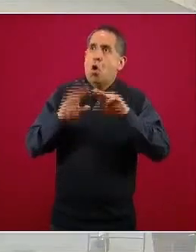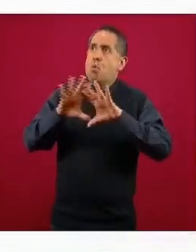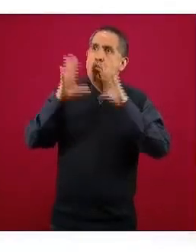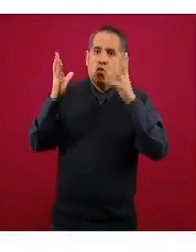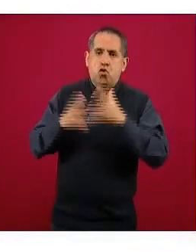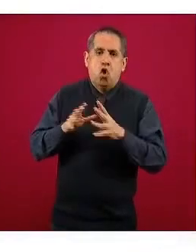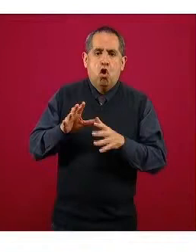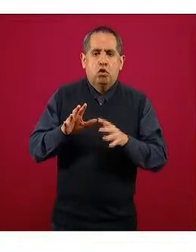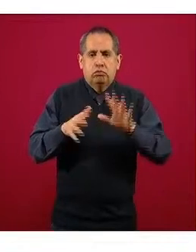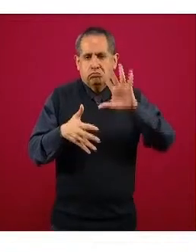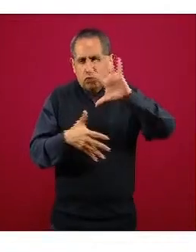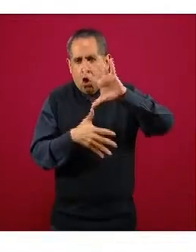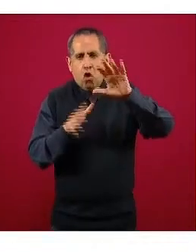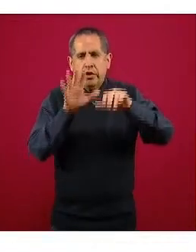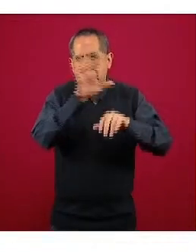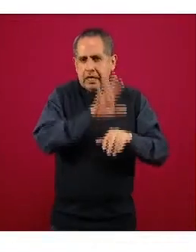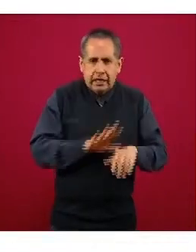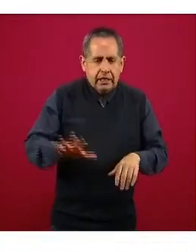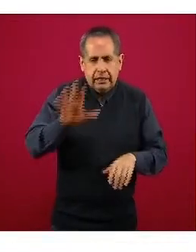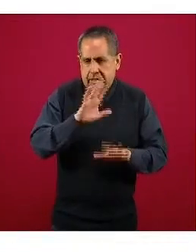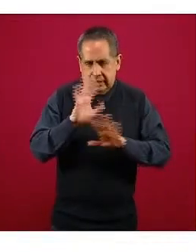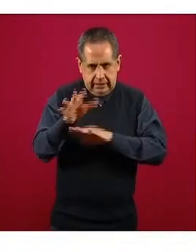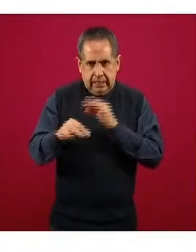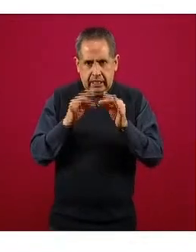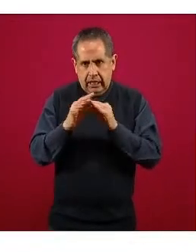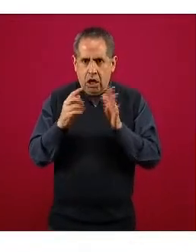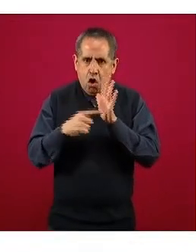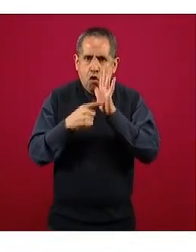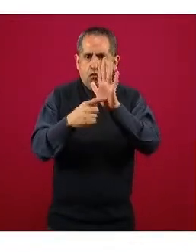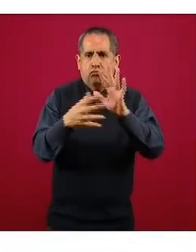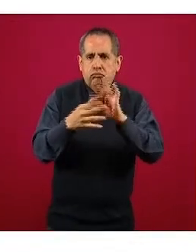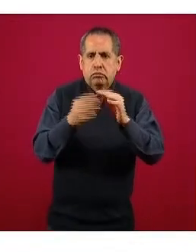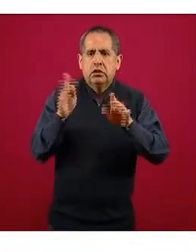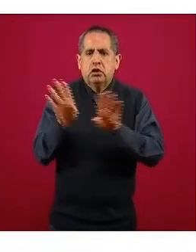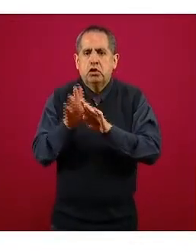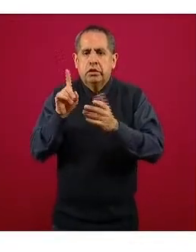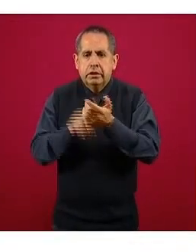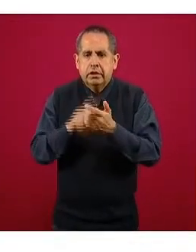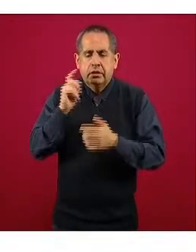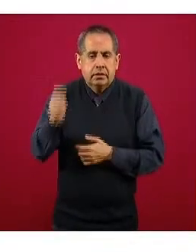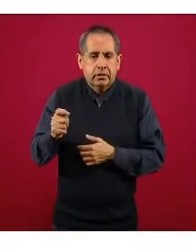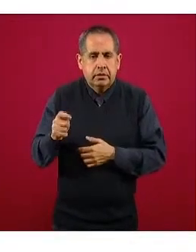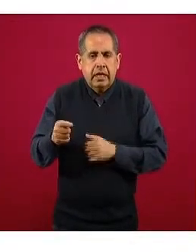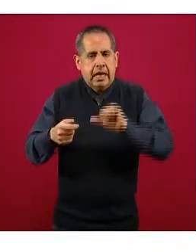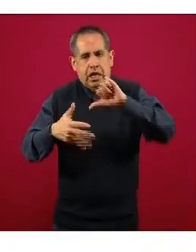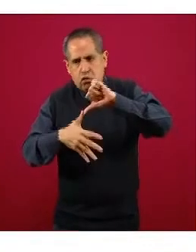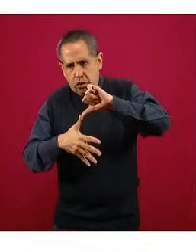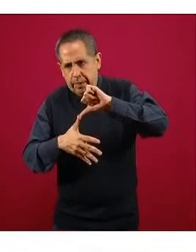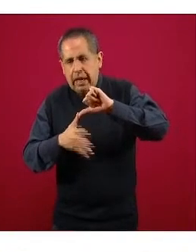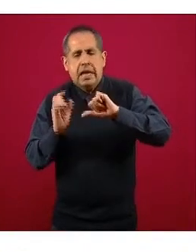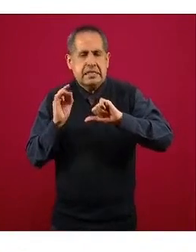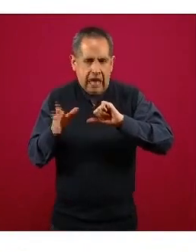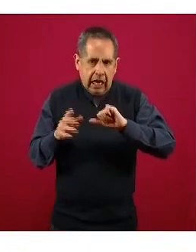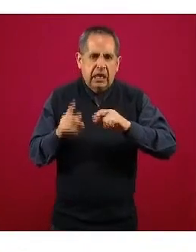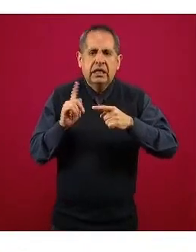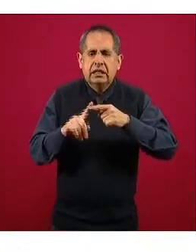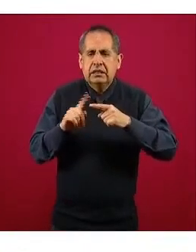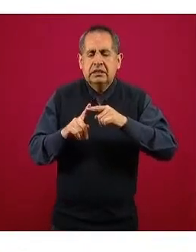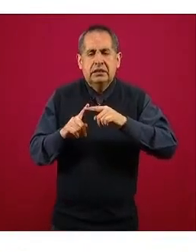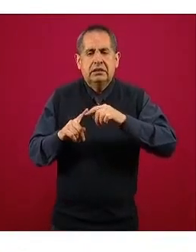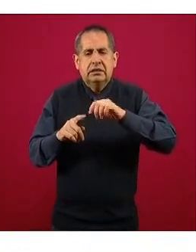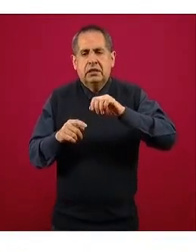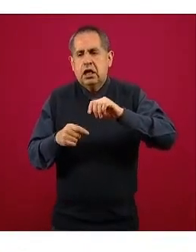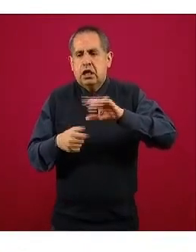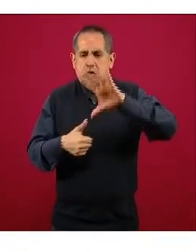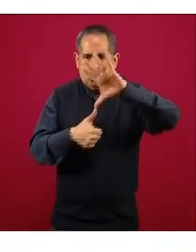por continentes, ya presentamos el continente americano, ya presentamos toda la región de Latinoamérica, ya presentamos nuestros